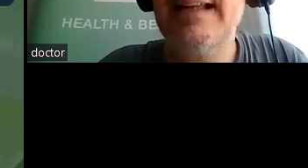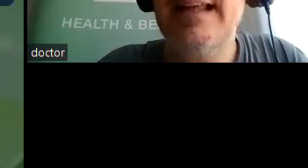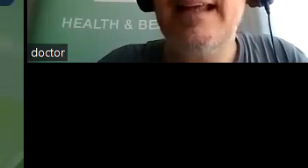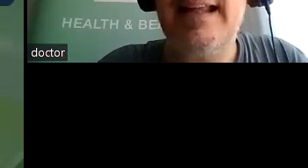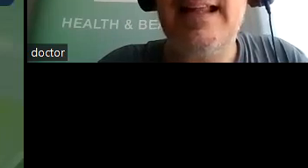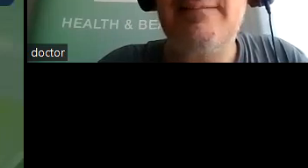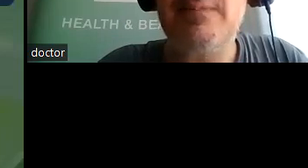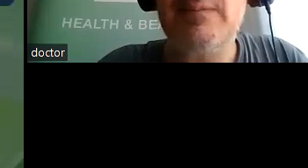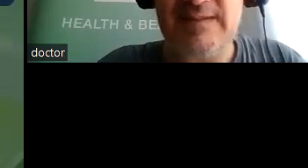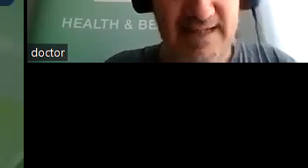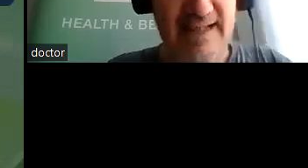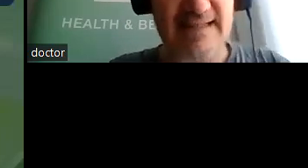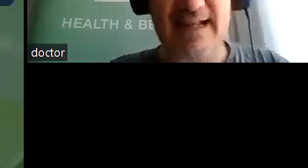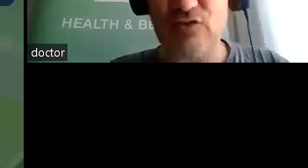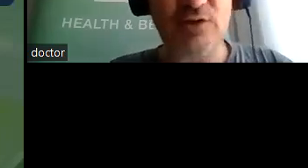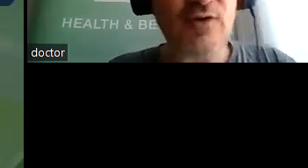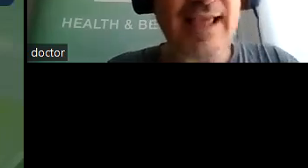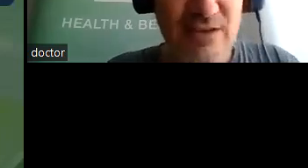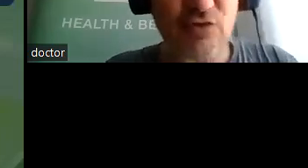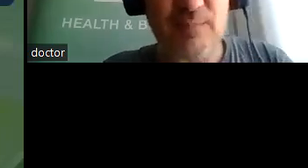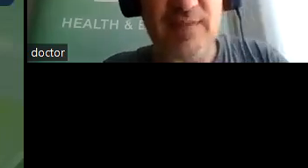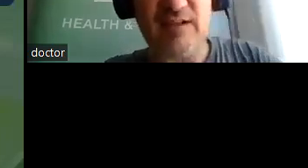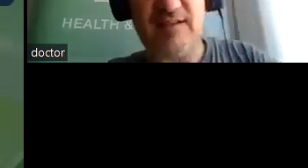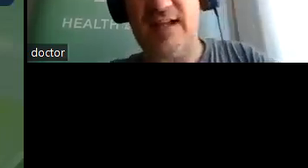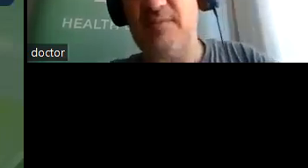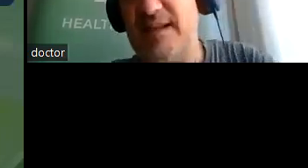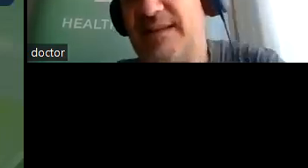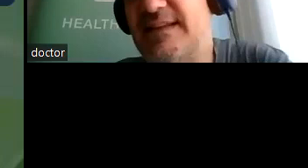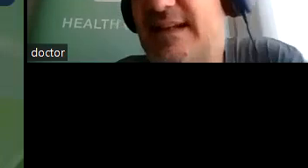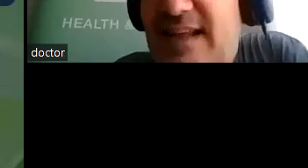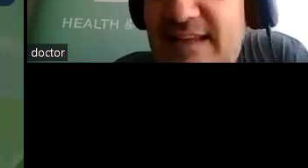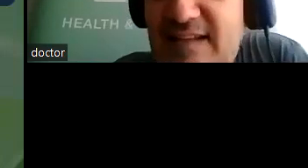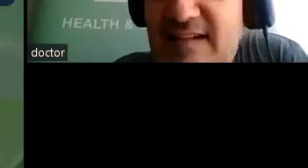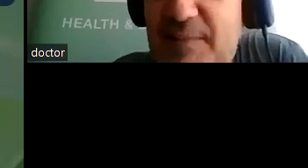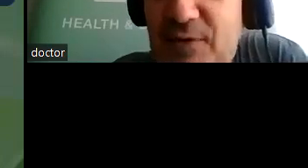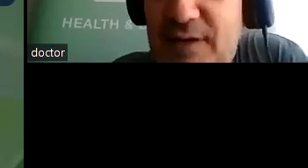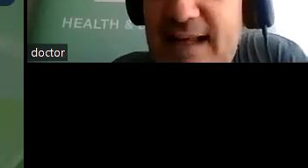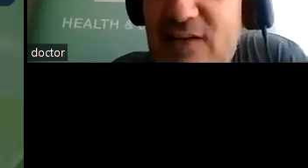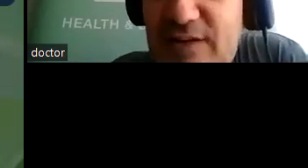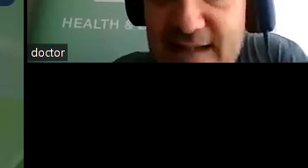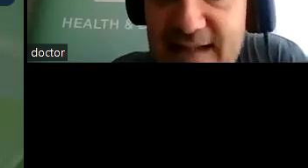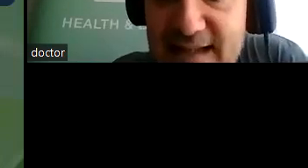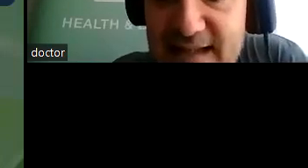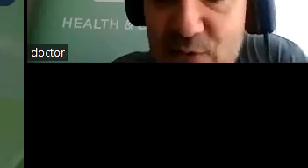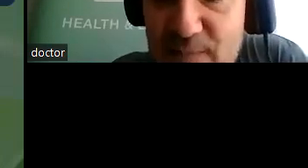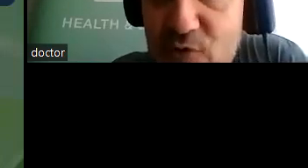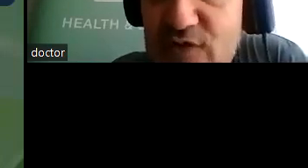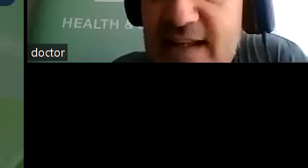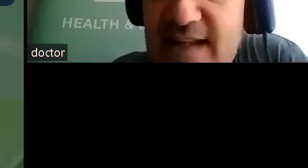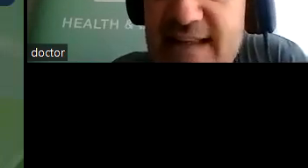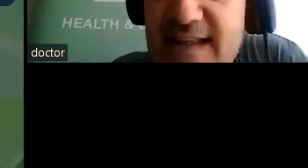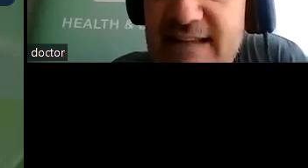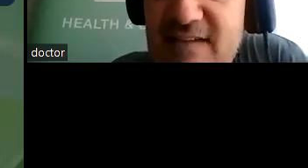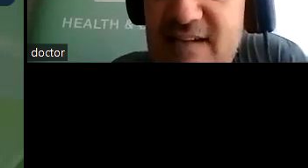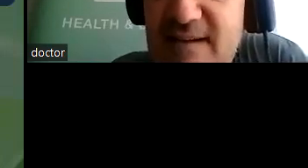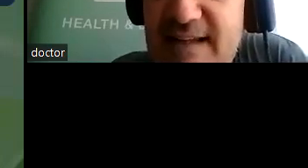vera, quería indicar sobre todo que hay dos que pueden ser especialmente interesantes en esta patología, que son el Immune Plus y